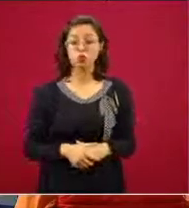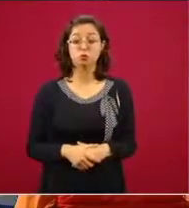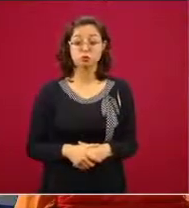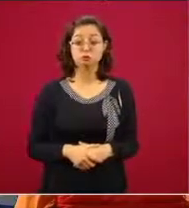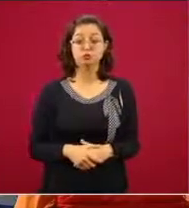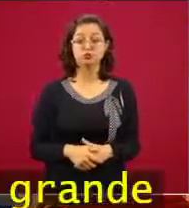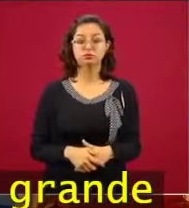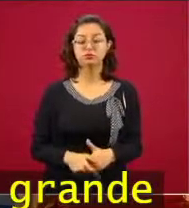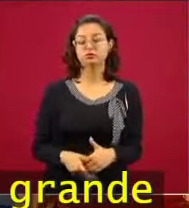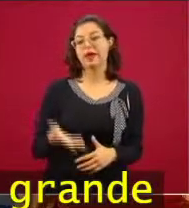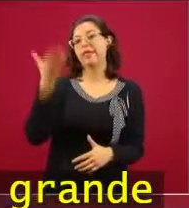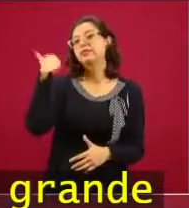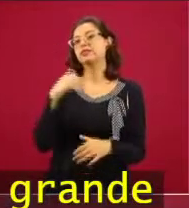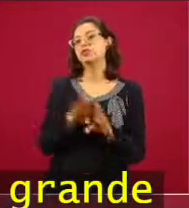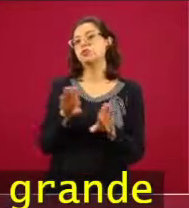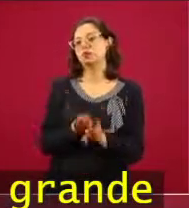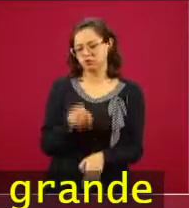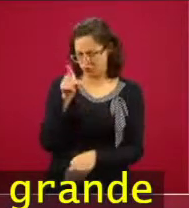Estudia para cuando seas grande,